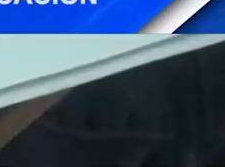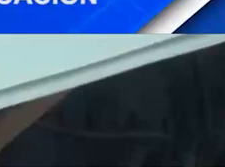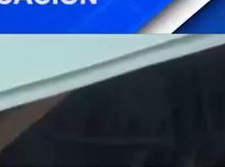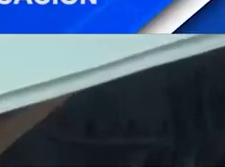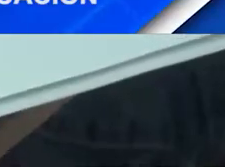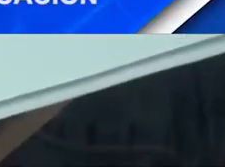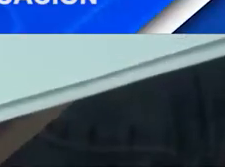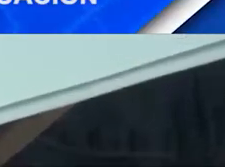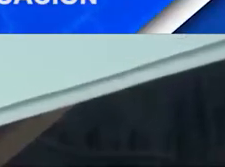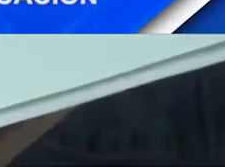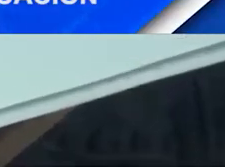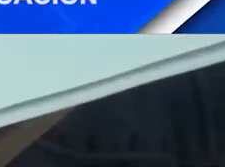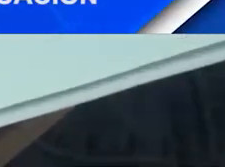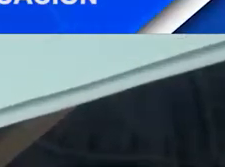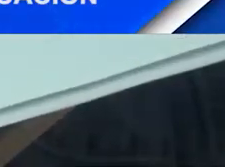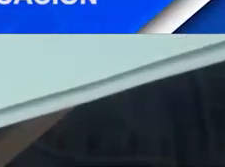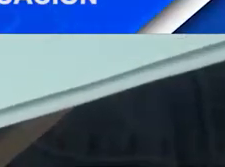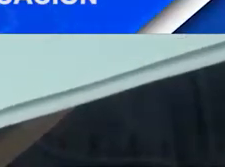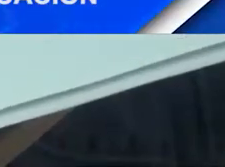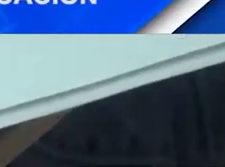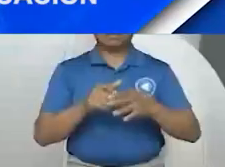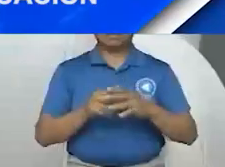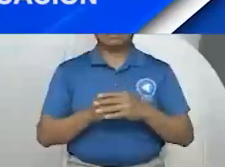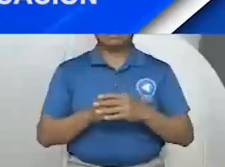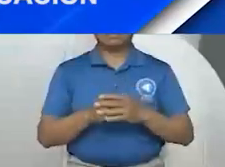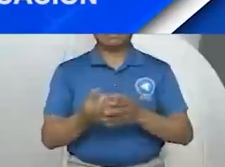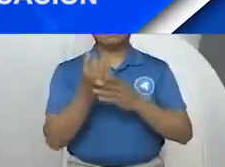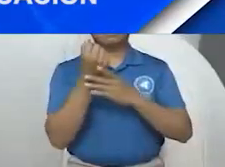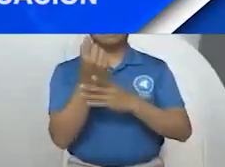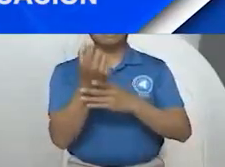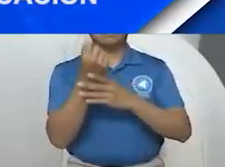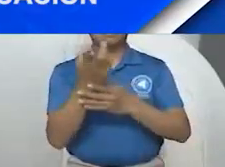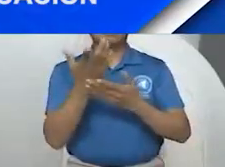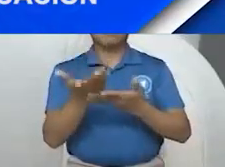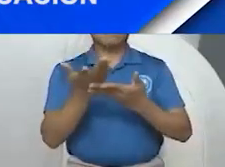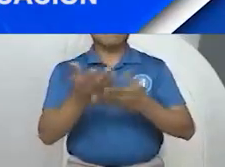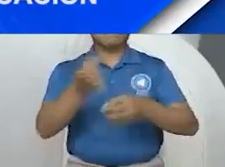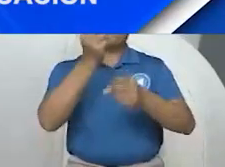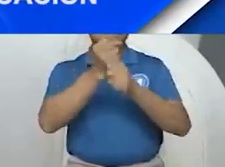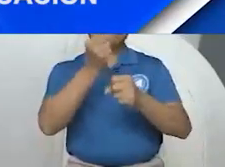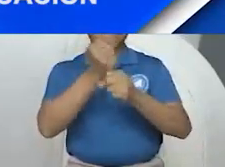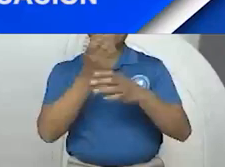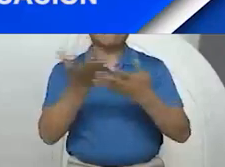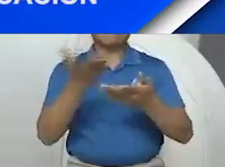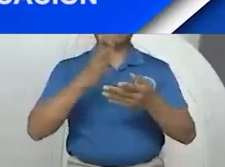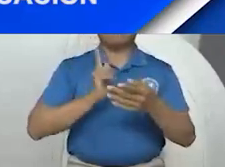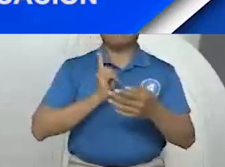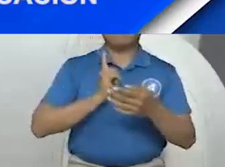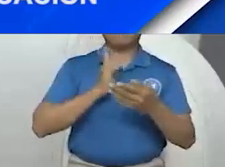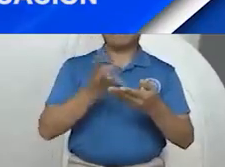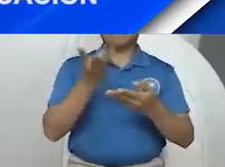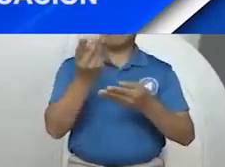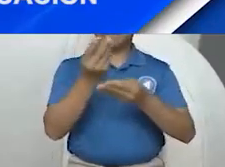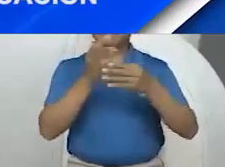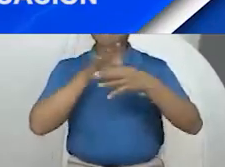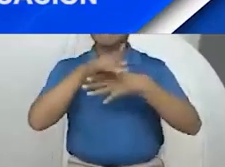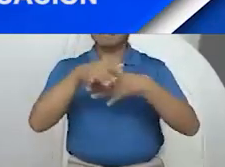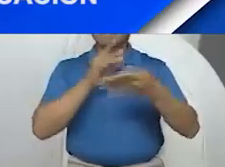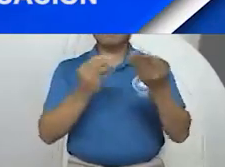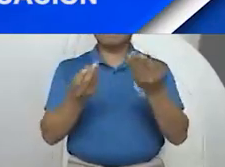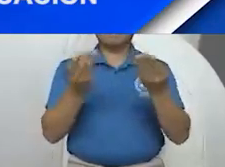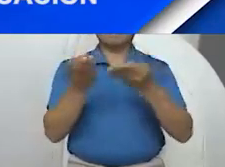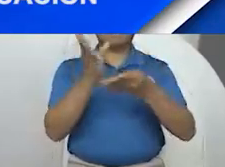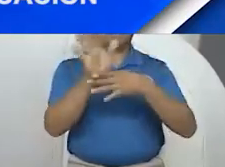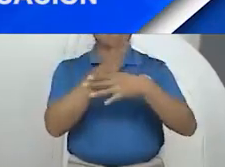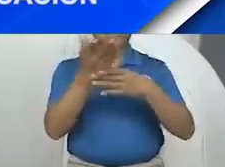la lentitud, la falta de ineficiencia a veces que hemos tenido en la administración de la asignación